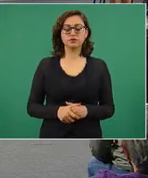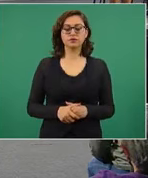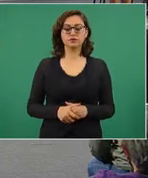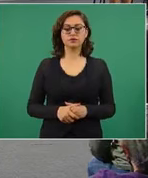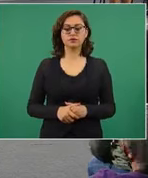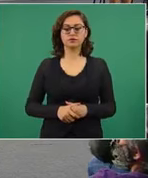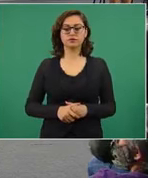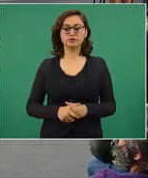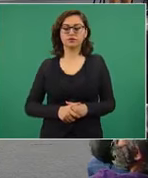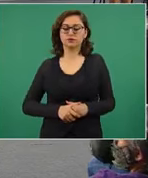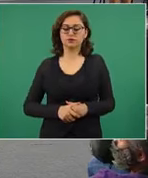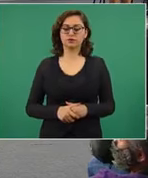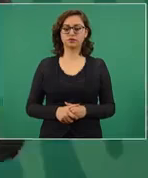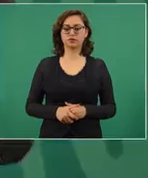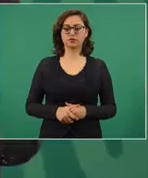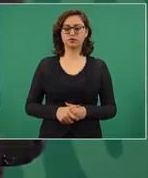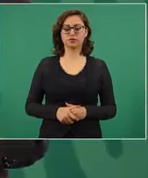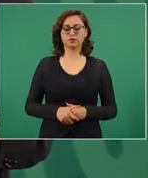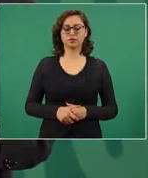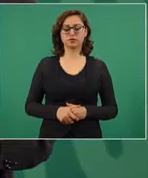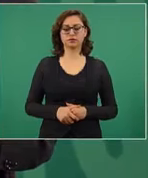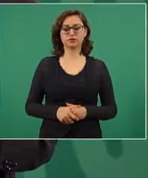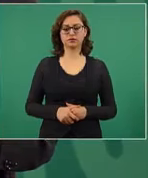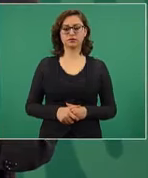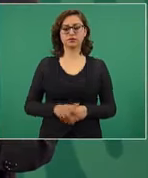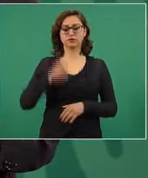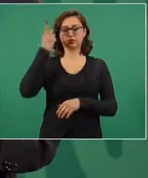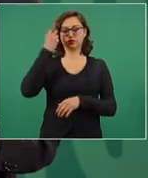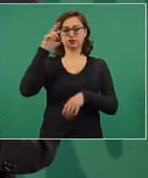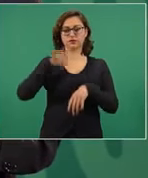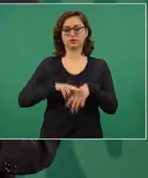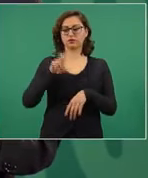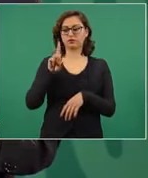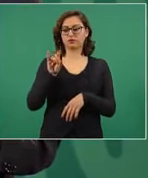última. Sí, la directora del DIF me lo mostró.